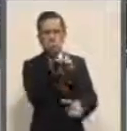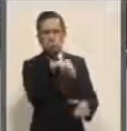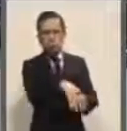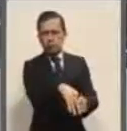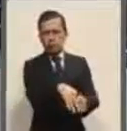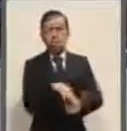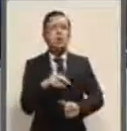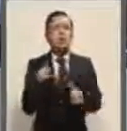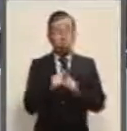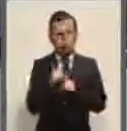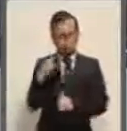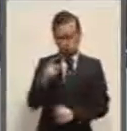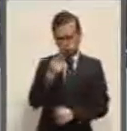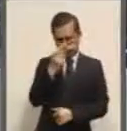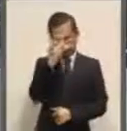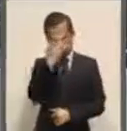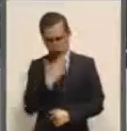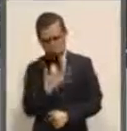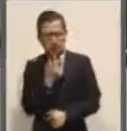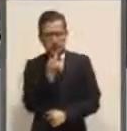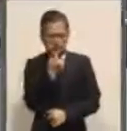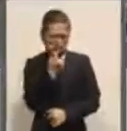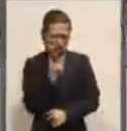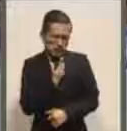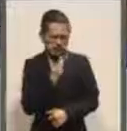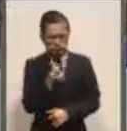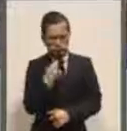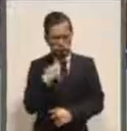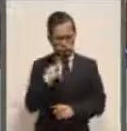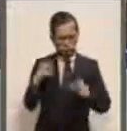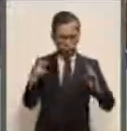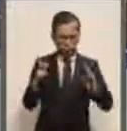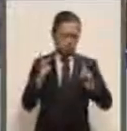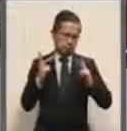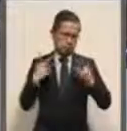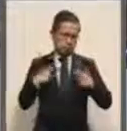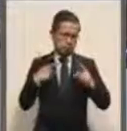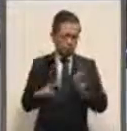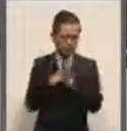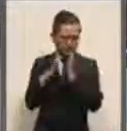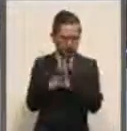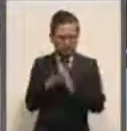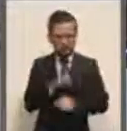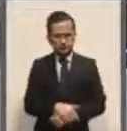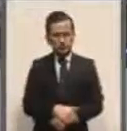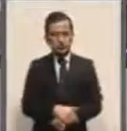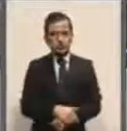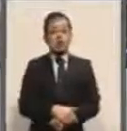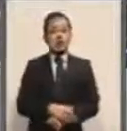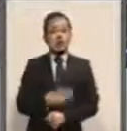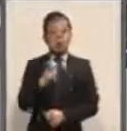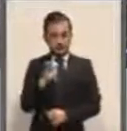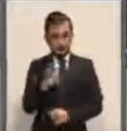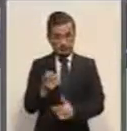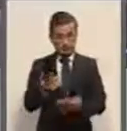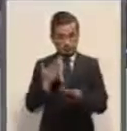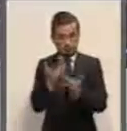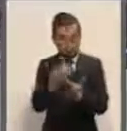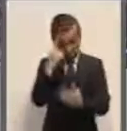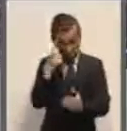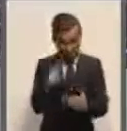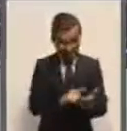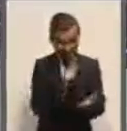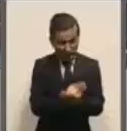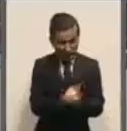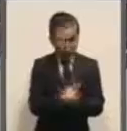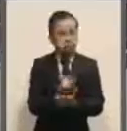digital, derivando en mayor participación electoral. Con esta propuesta de ley se combate a uno